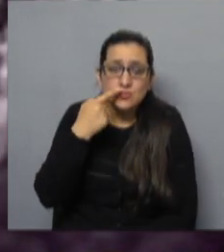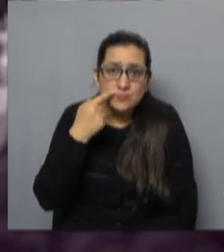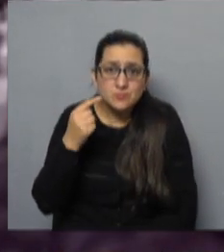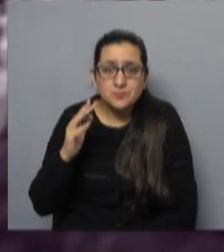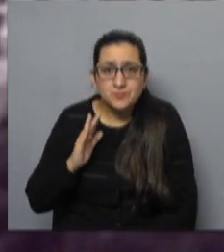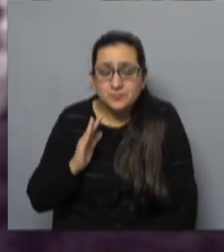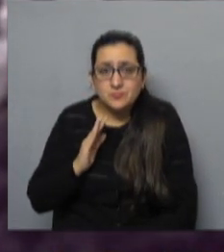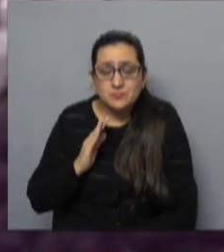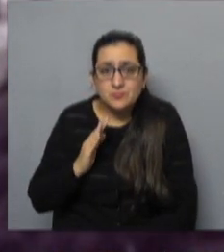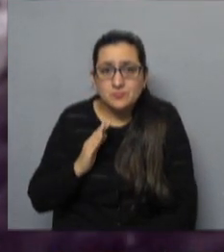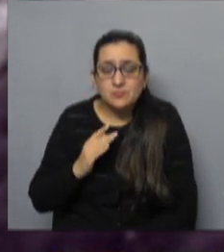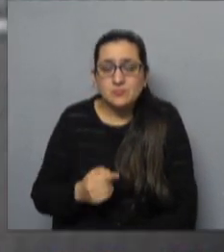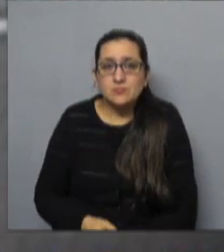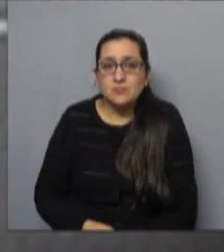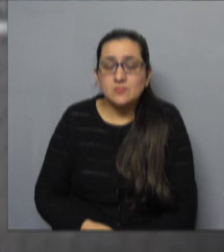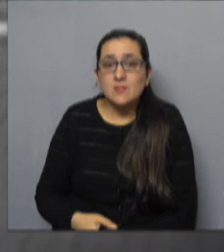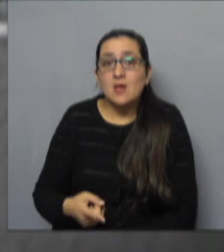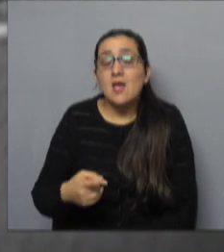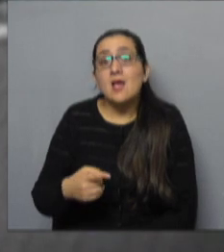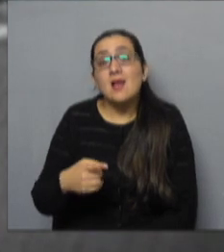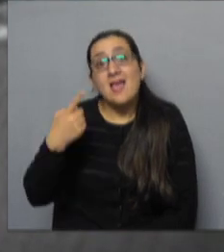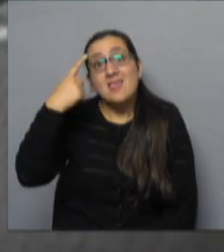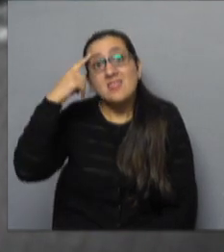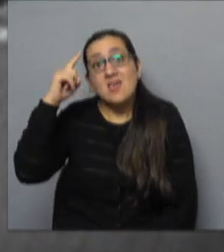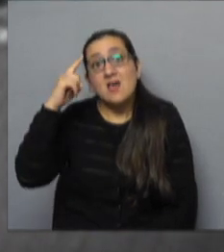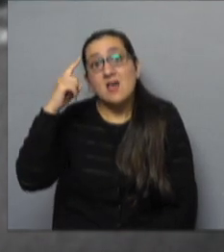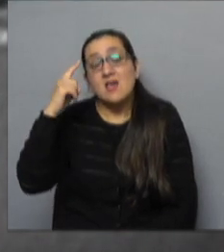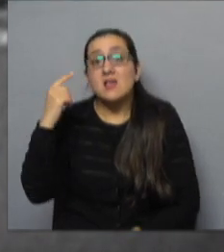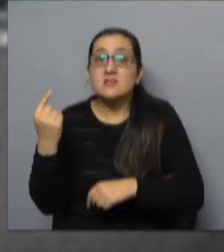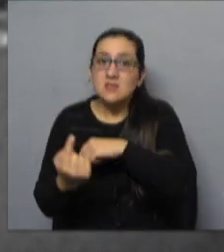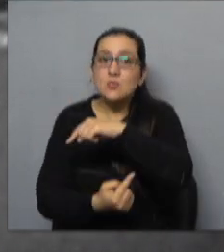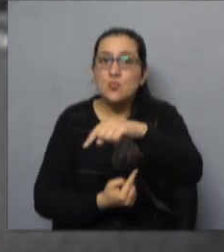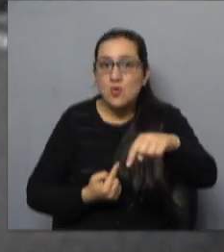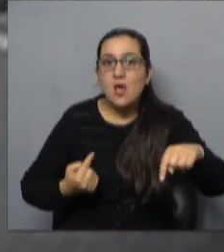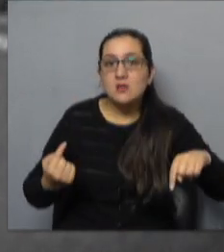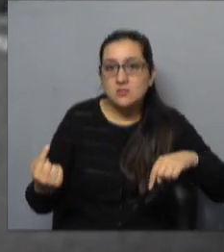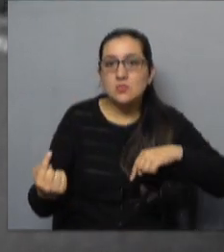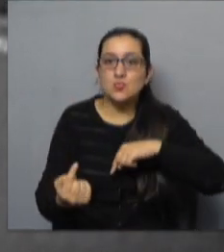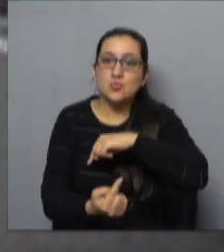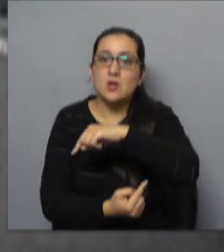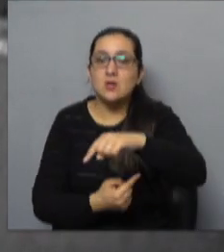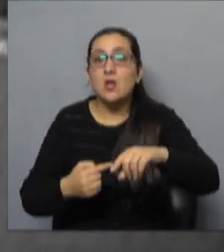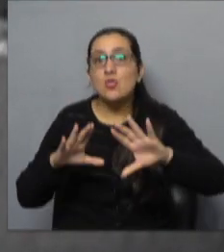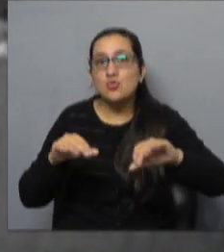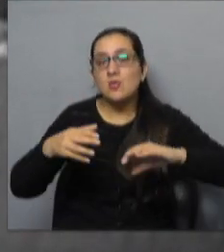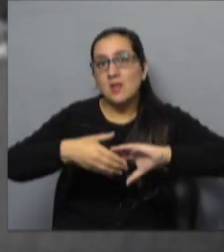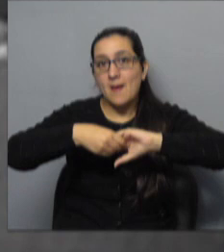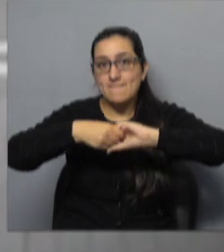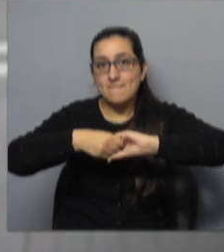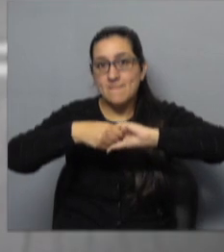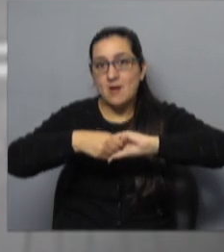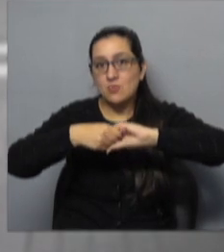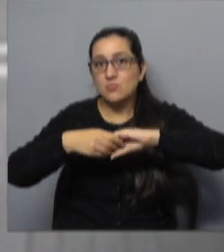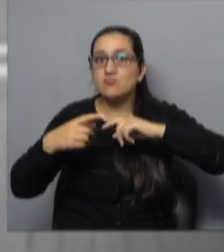Circulen, circulen. La consigna era circular. Y bueno, les dimos el gusto, nos tomamos del brazo y empezamos